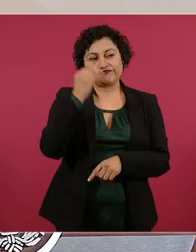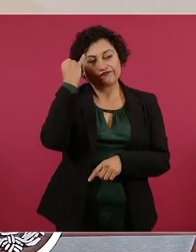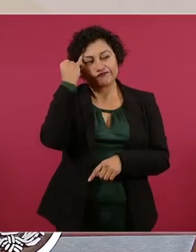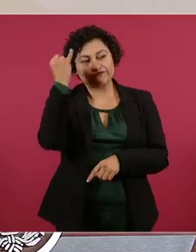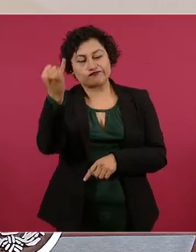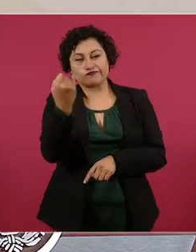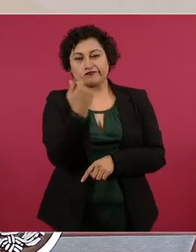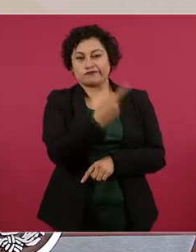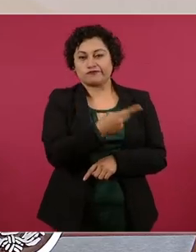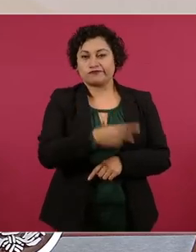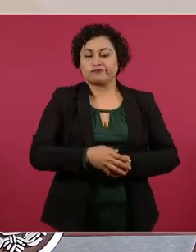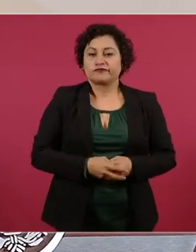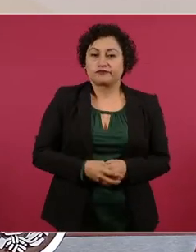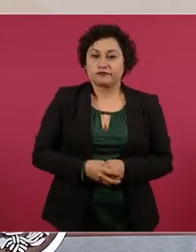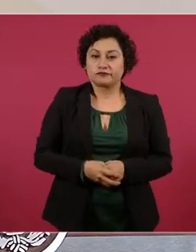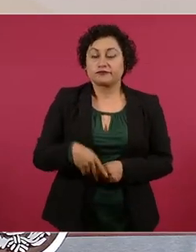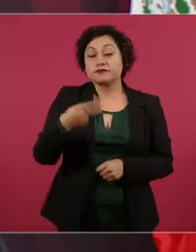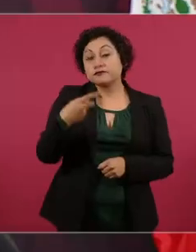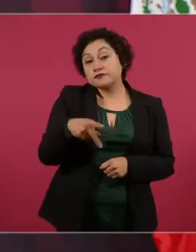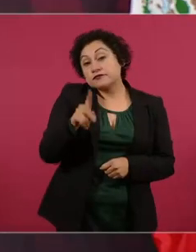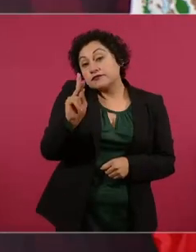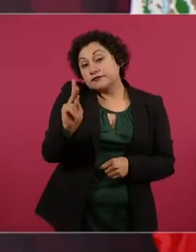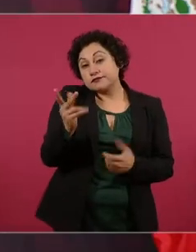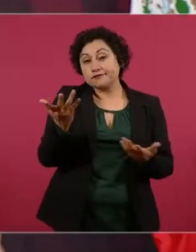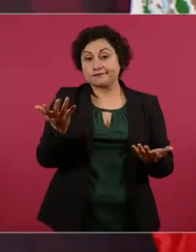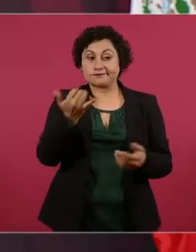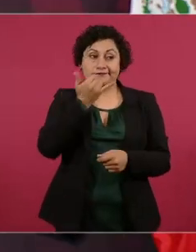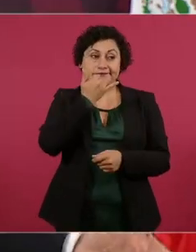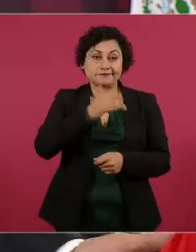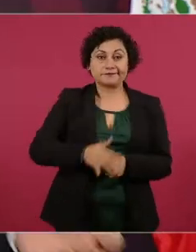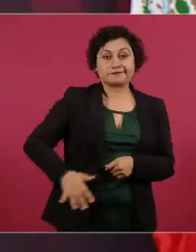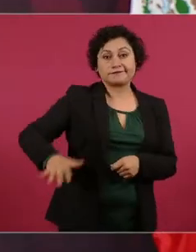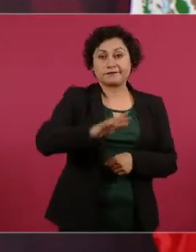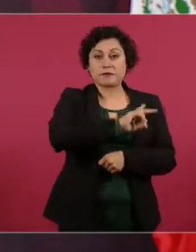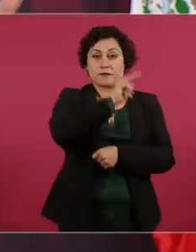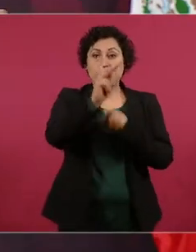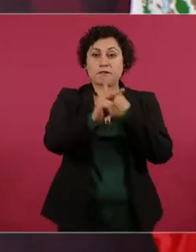Pero como vivimos en un país libre, aquí